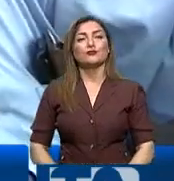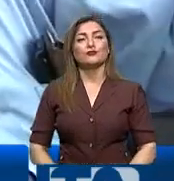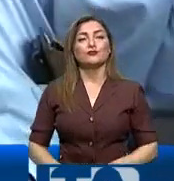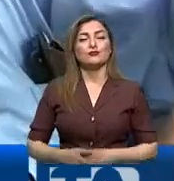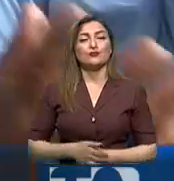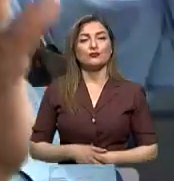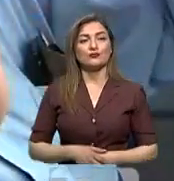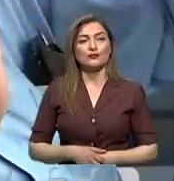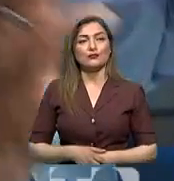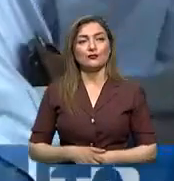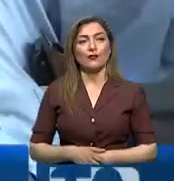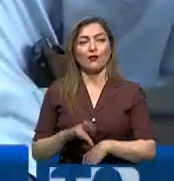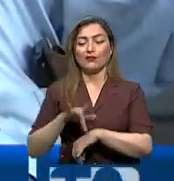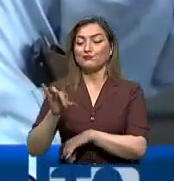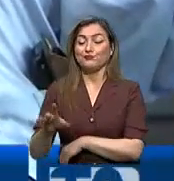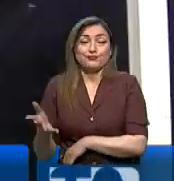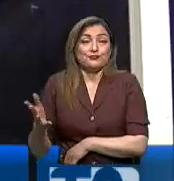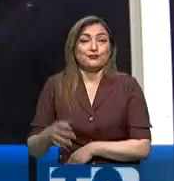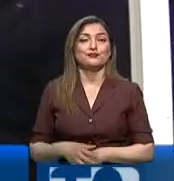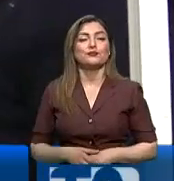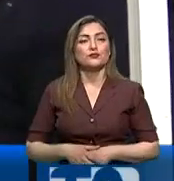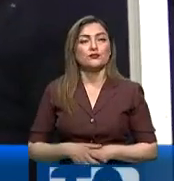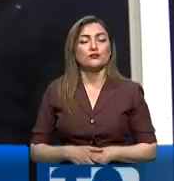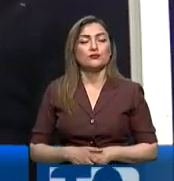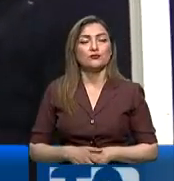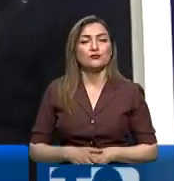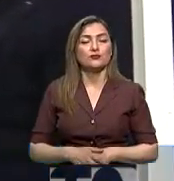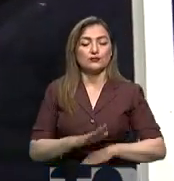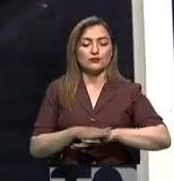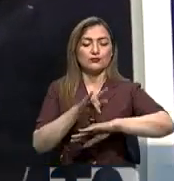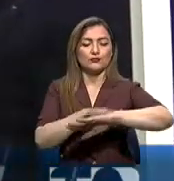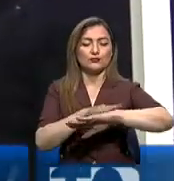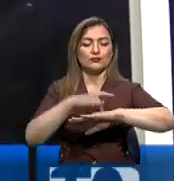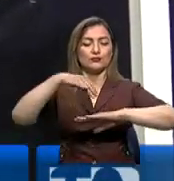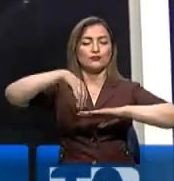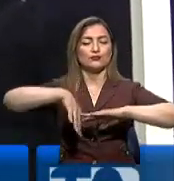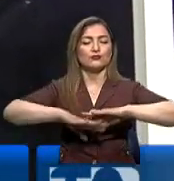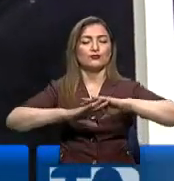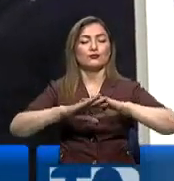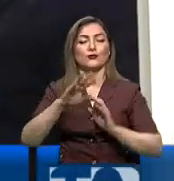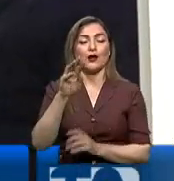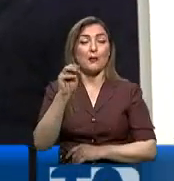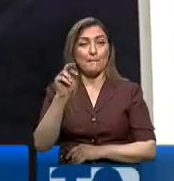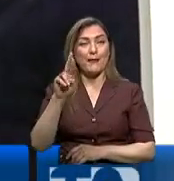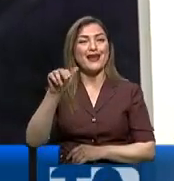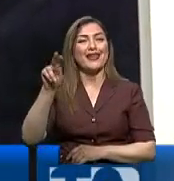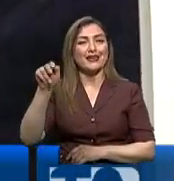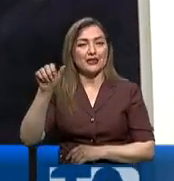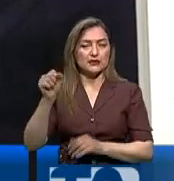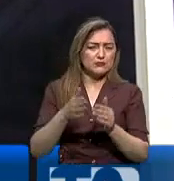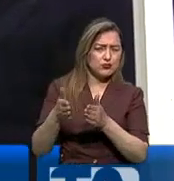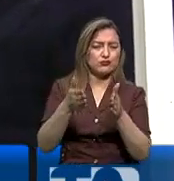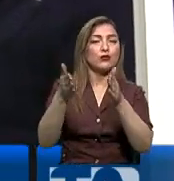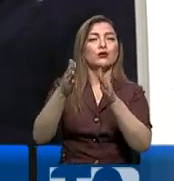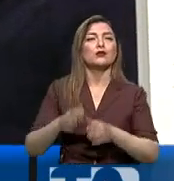Quedado abandonado y ahí está, no hacen nada. Para algo de alcantarillado, para ir a Marianas, creo que era.